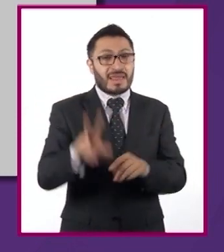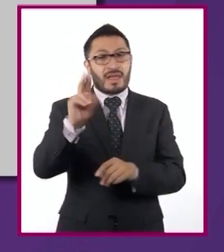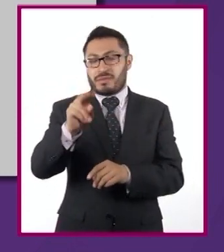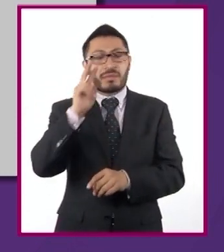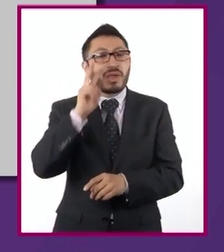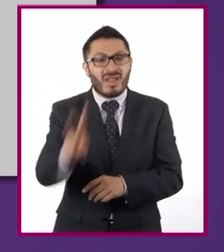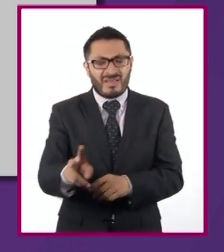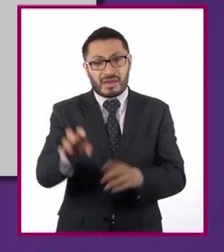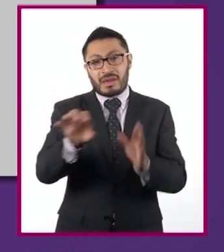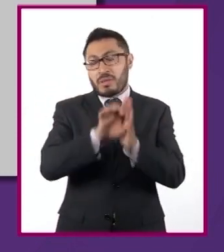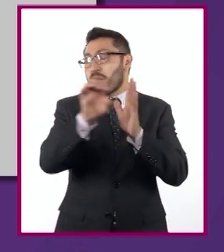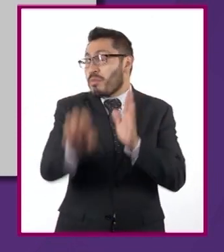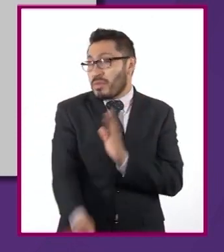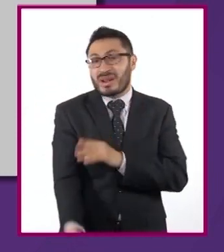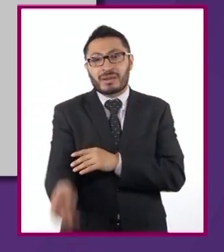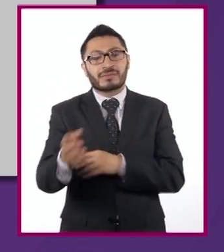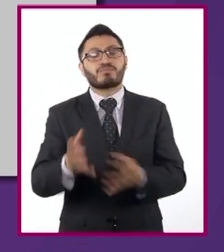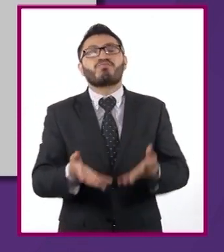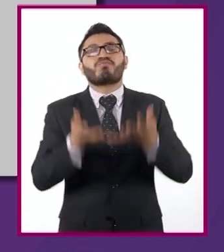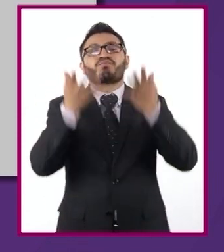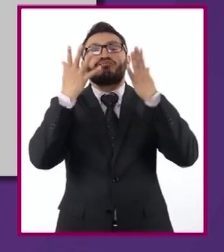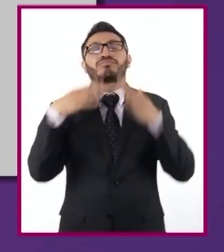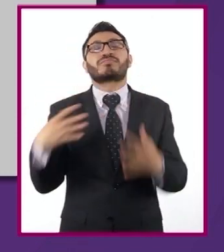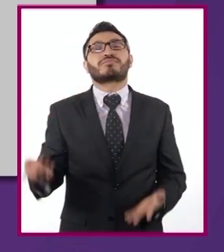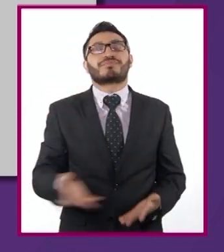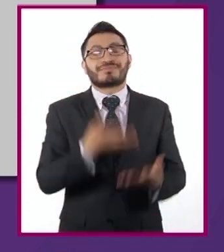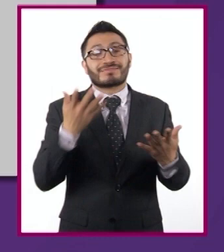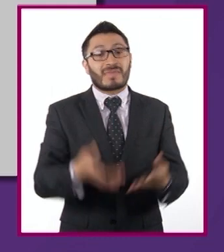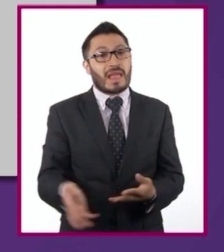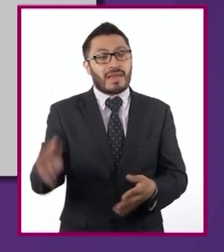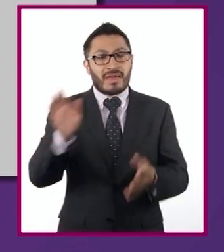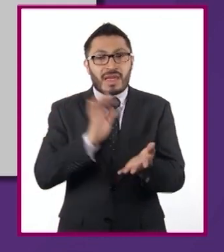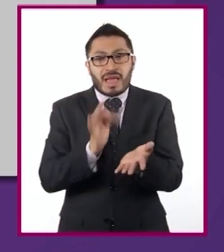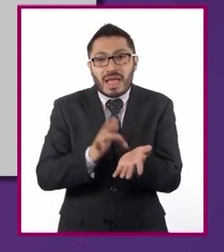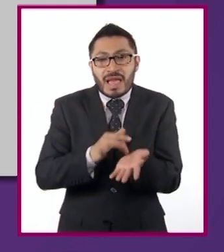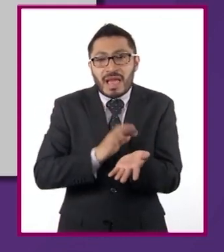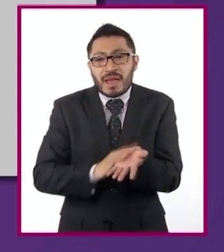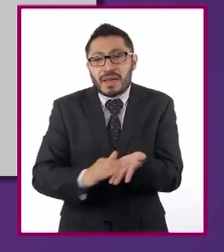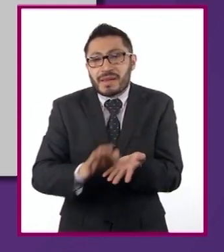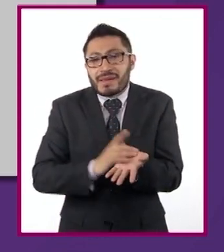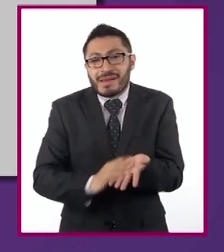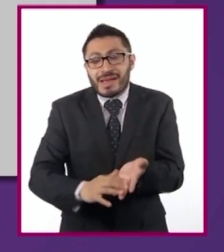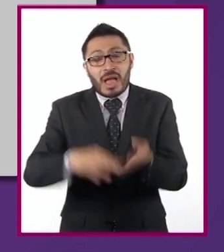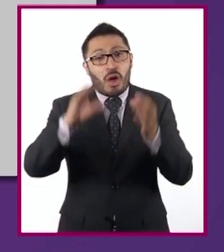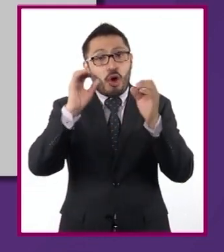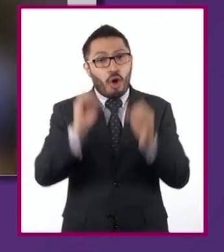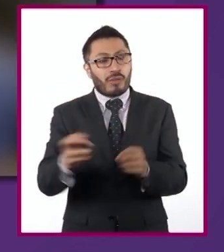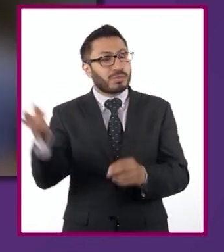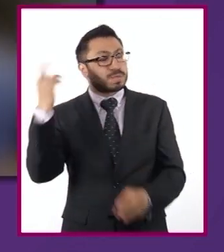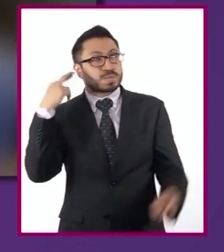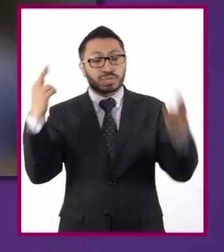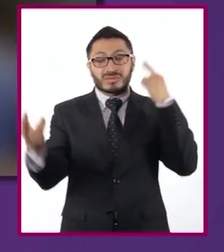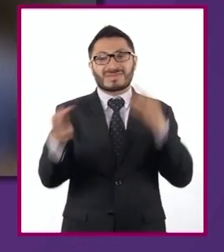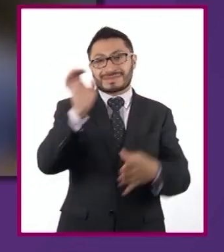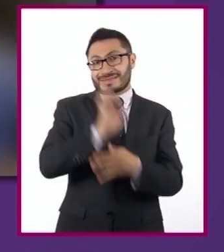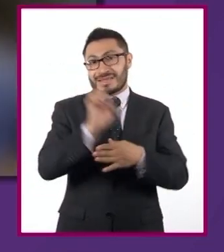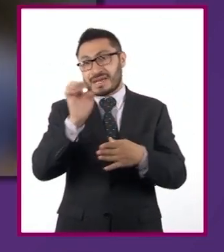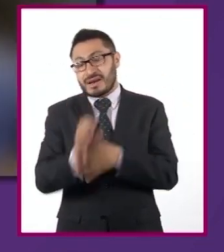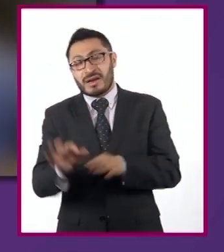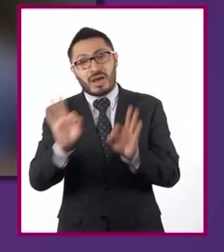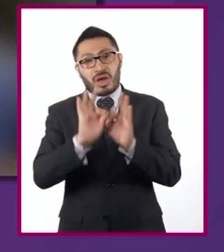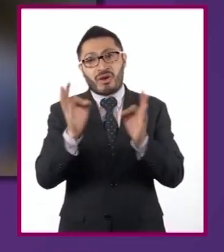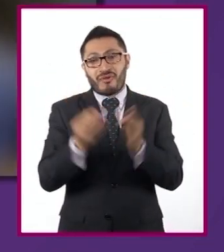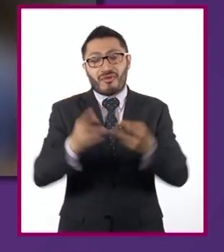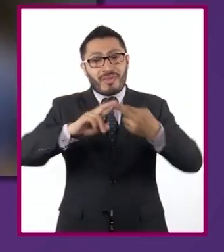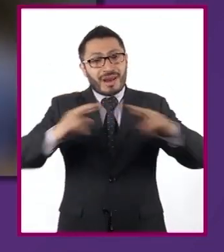visuales. Estos pueden ser aromas, texturas o sonidos. Así es que los recursos visuales que podemos